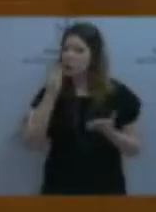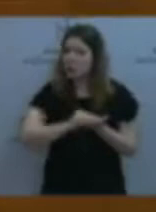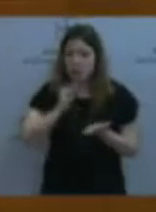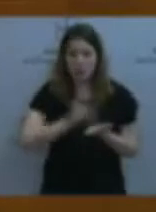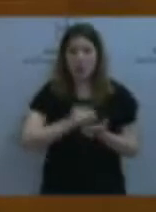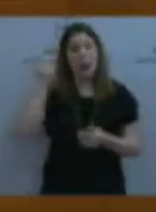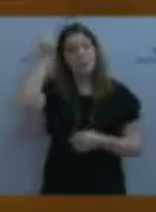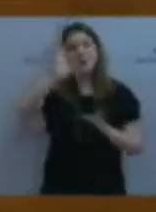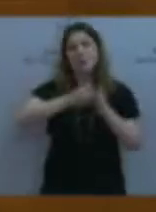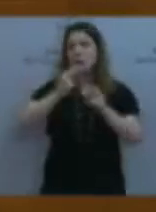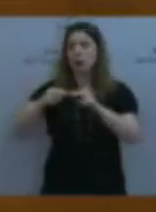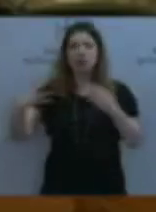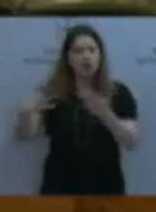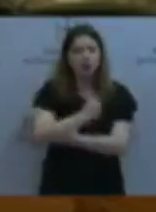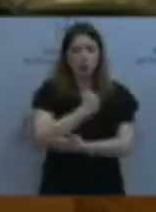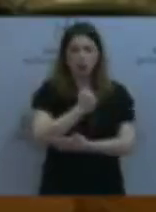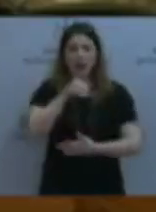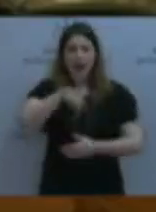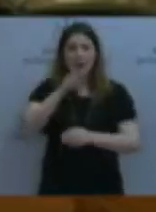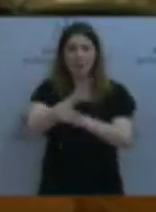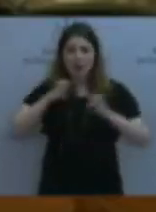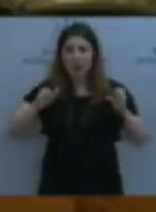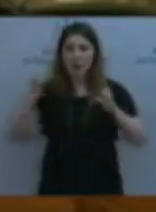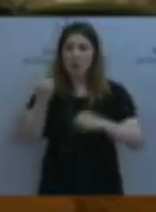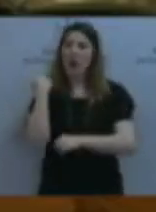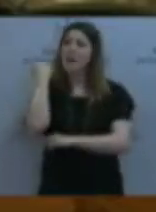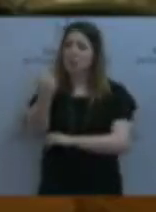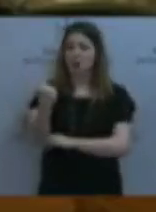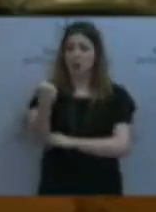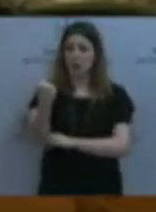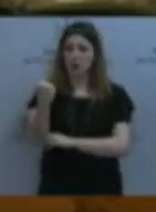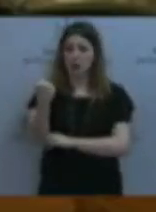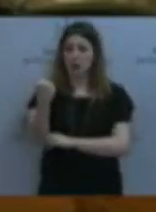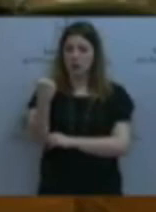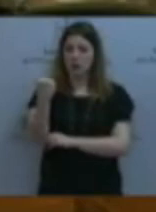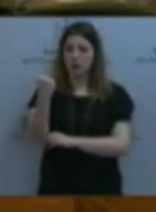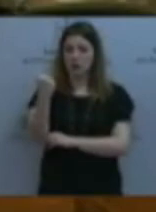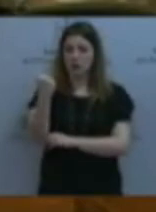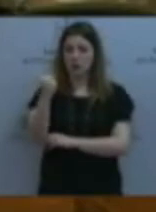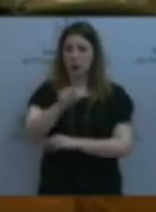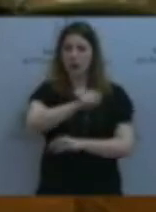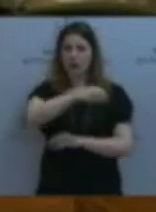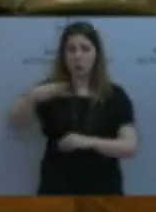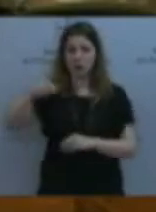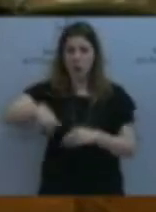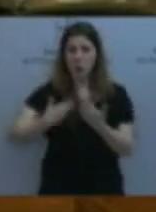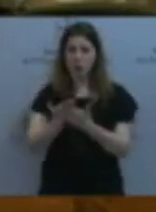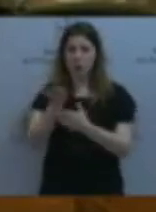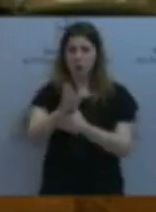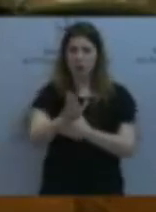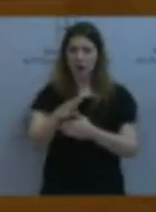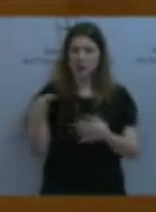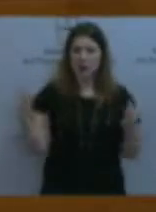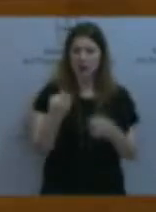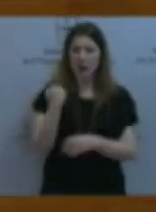Cámara deberían apoyar la resolución que hoy se propone, porque lo único que estamos planteando es